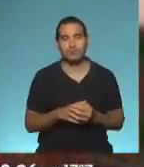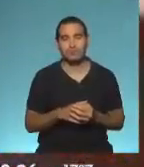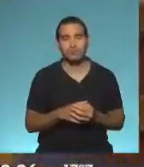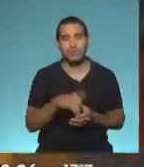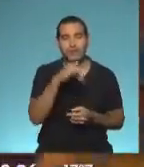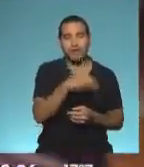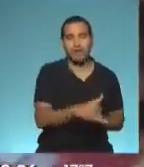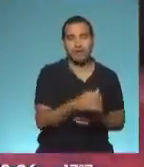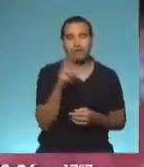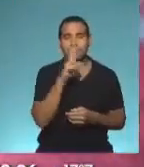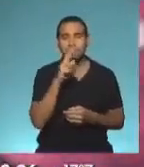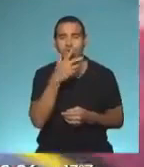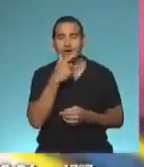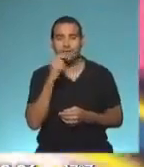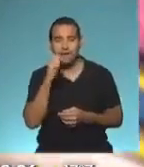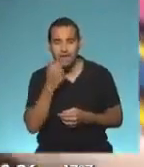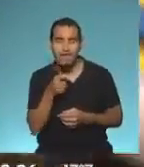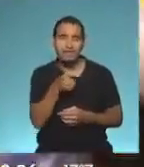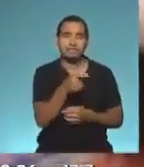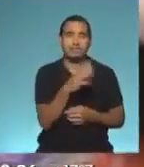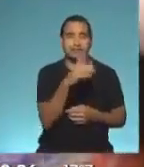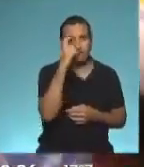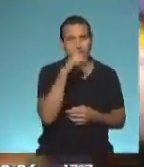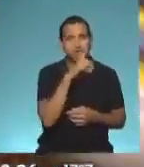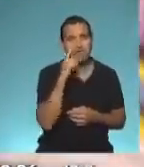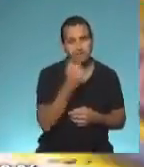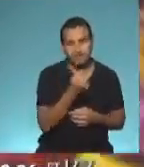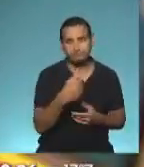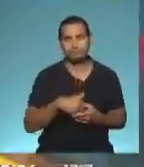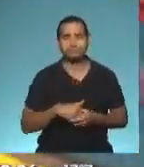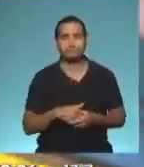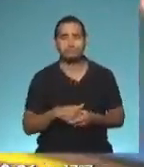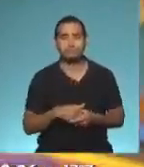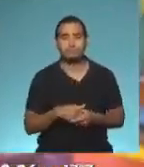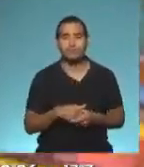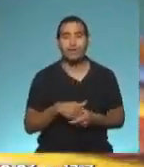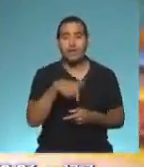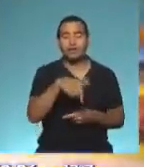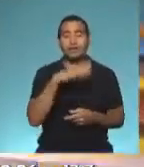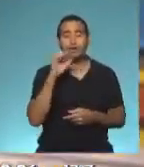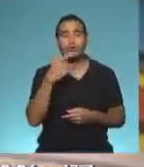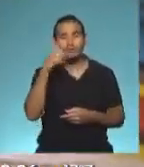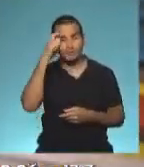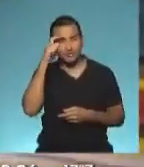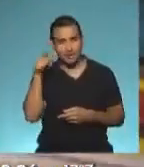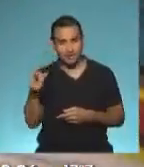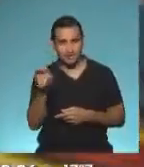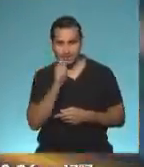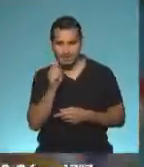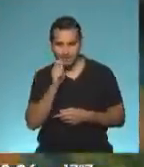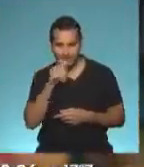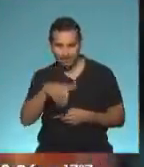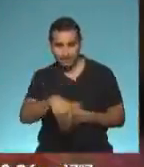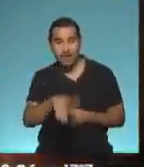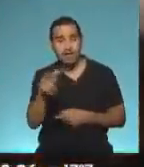bella y la bestia' tenemos muchísimas cosas pero que jose quien instantes va a estar hablando con nosotros aquí lo tenemos